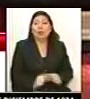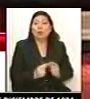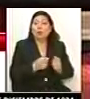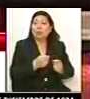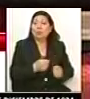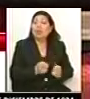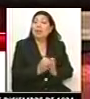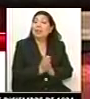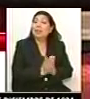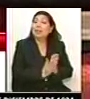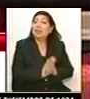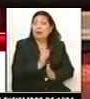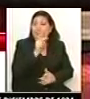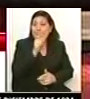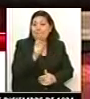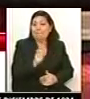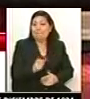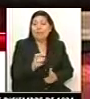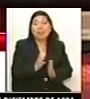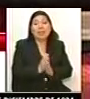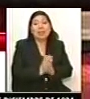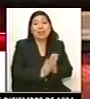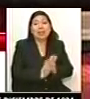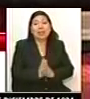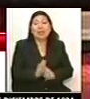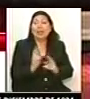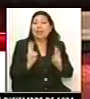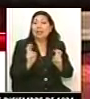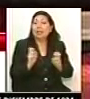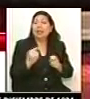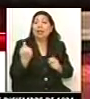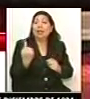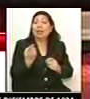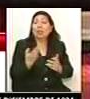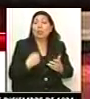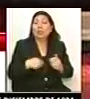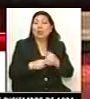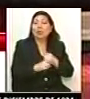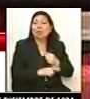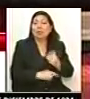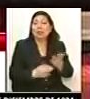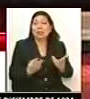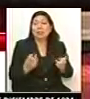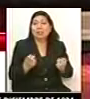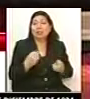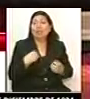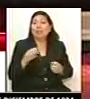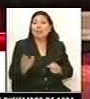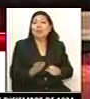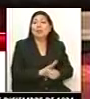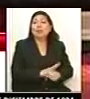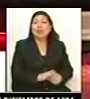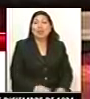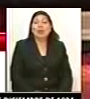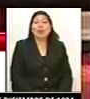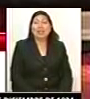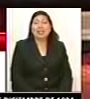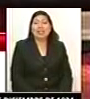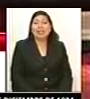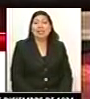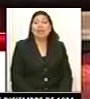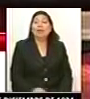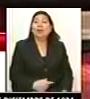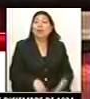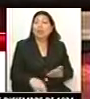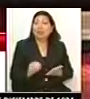agrario, beneficien a los peruanos, beneficien en términos generales a nuestro país, en términos de soberanía. Presidente, vuelvo